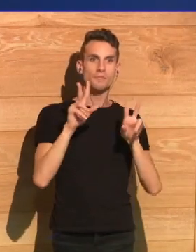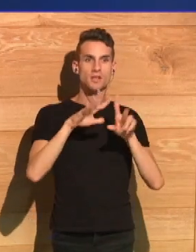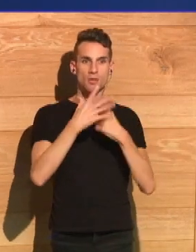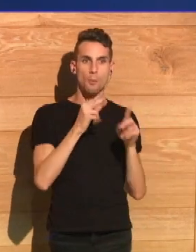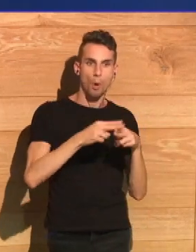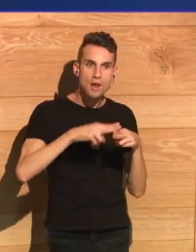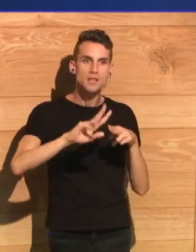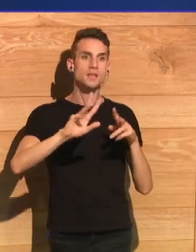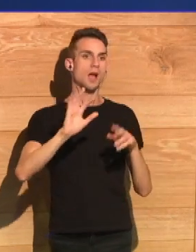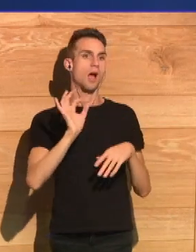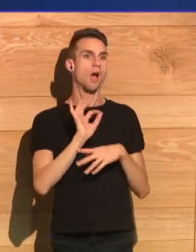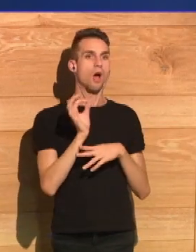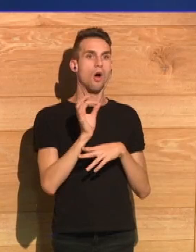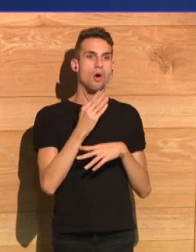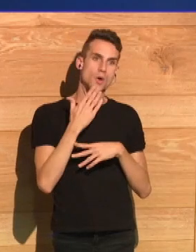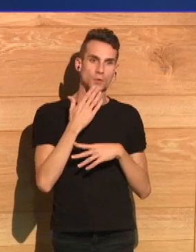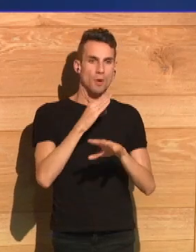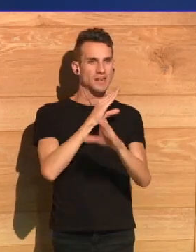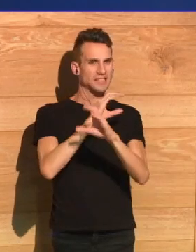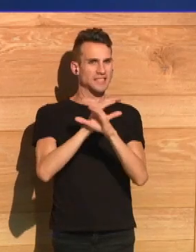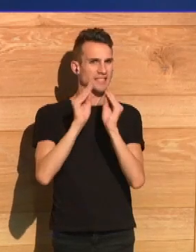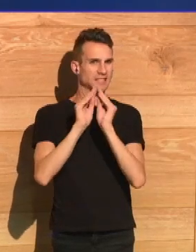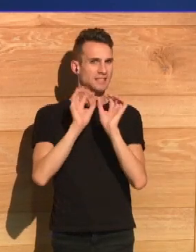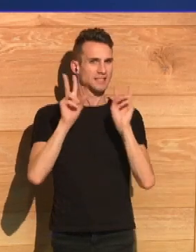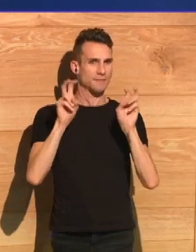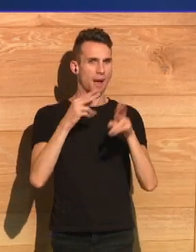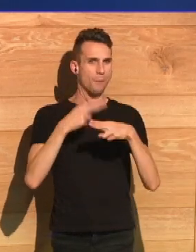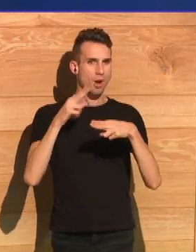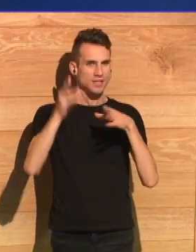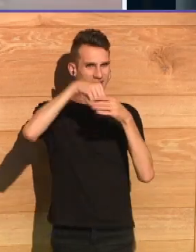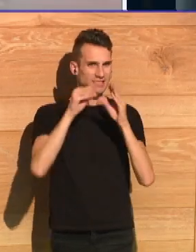generar algún tipo de casi cómic político, arenga, no sé.